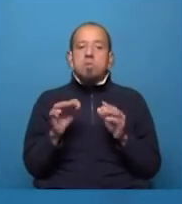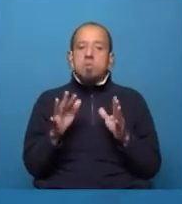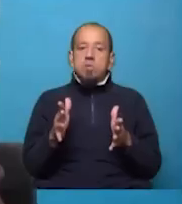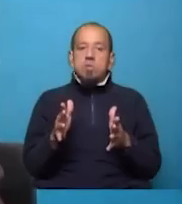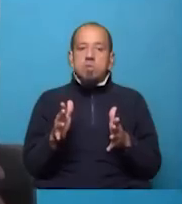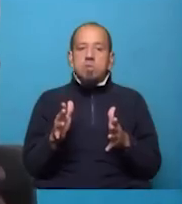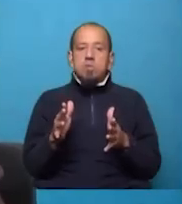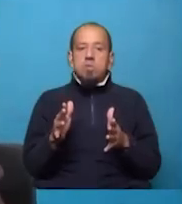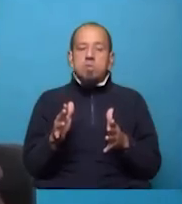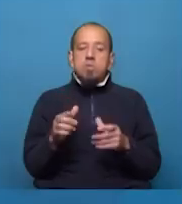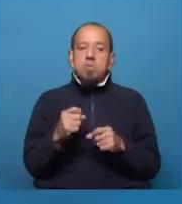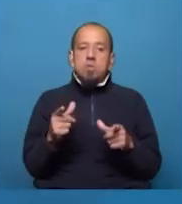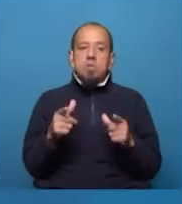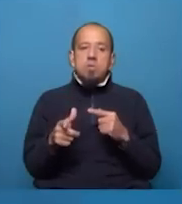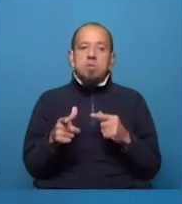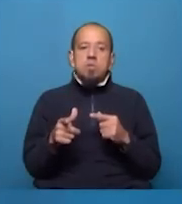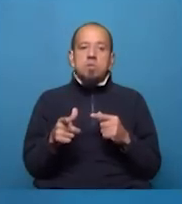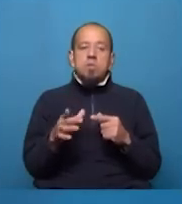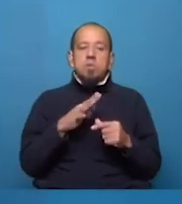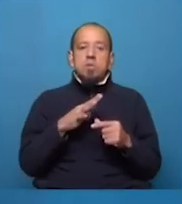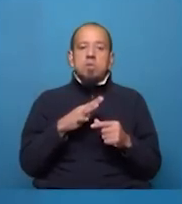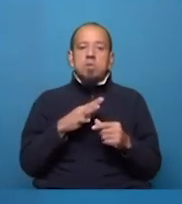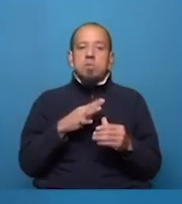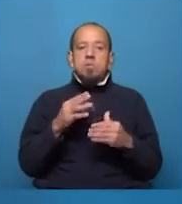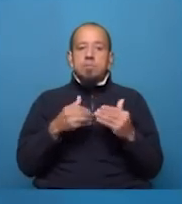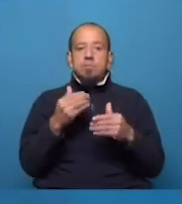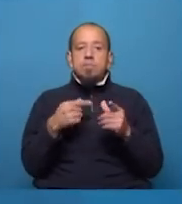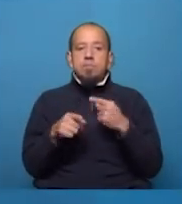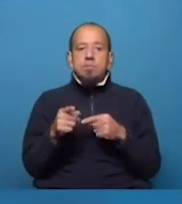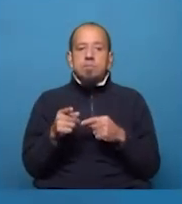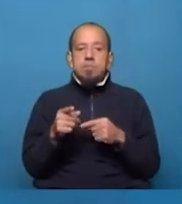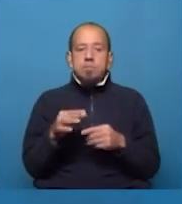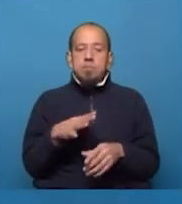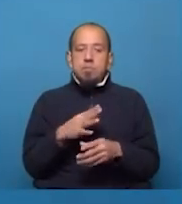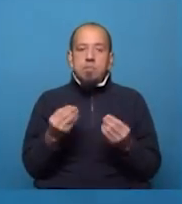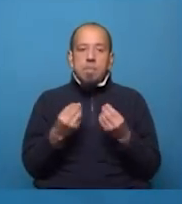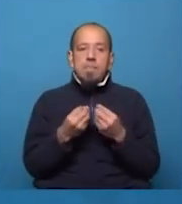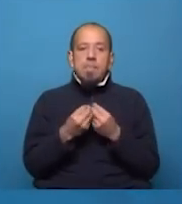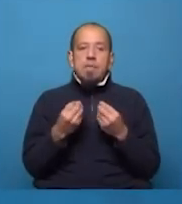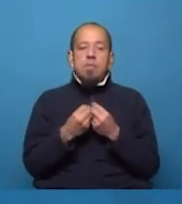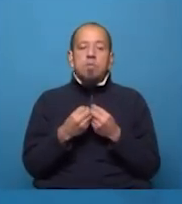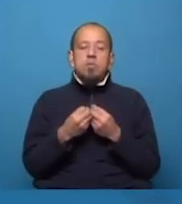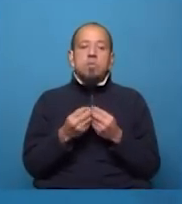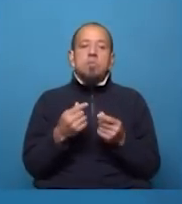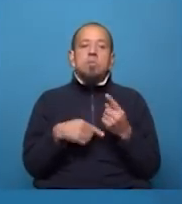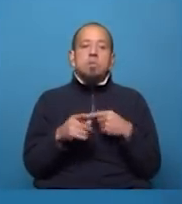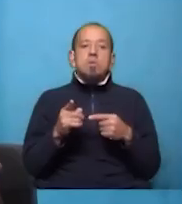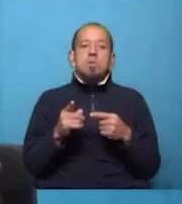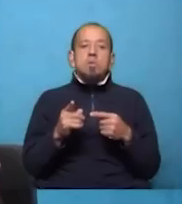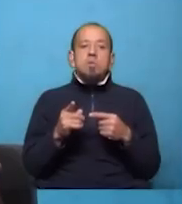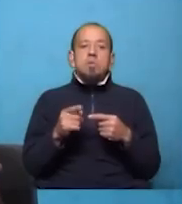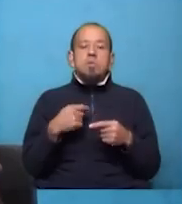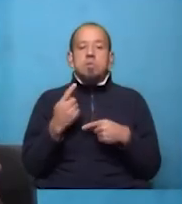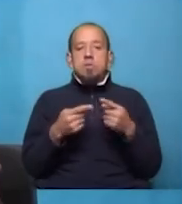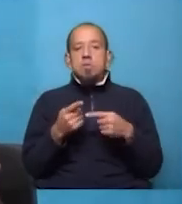lavar no por eso mismo los delitos precedentes que son los que justificarían cuando son muchos sin embargo van a venir